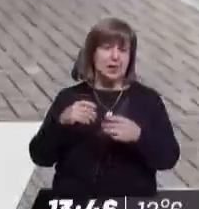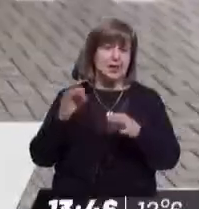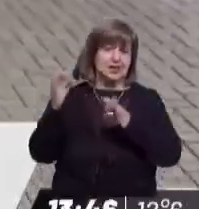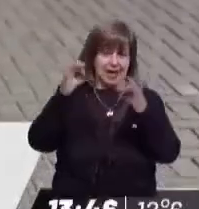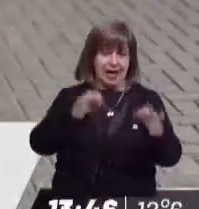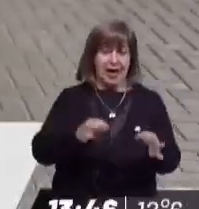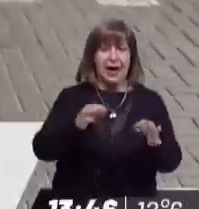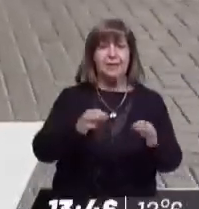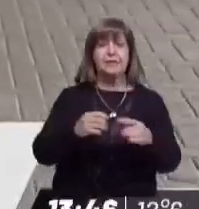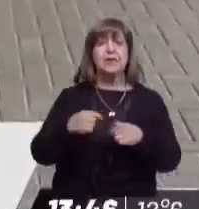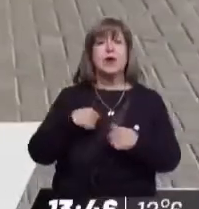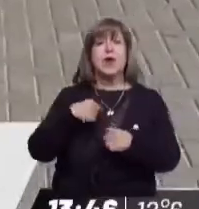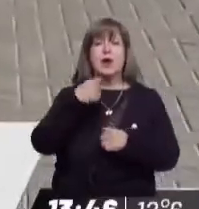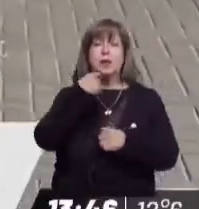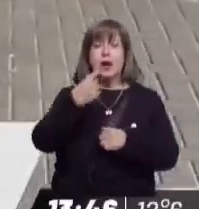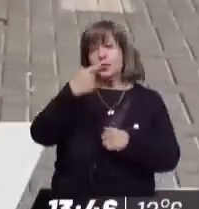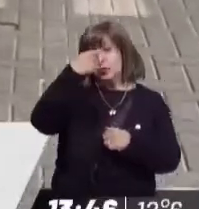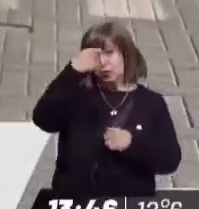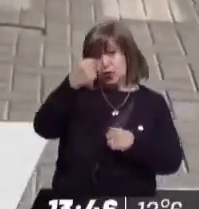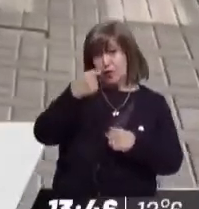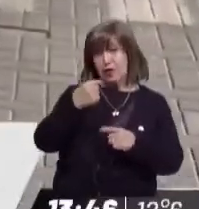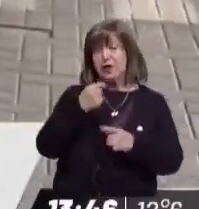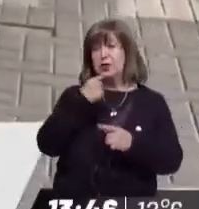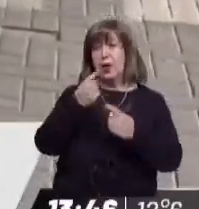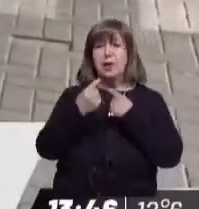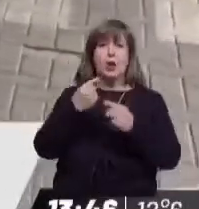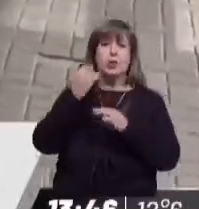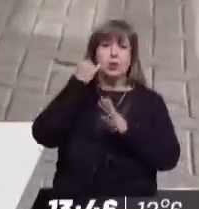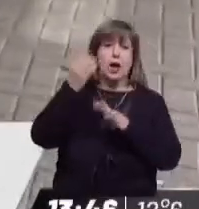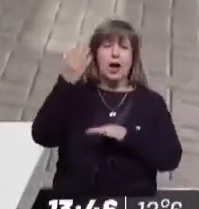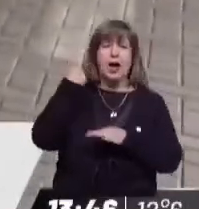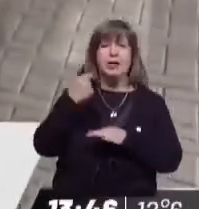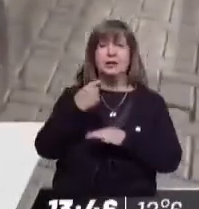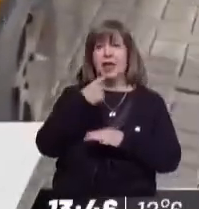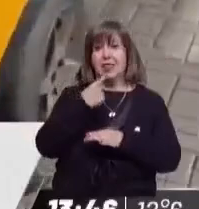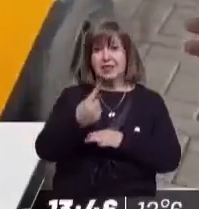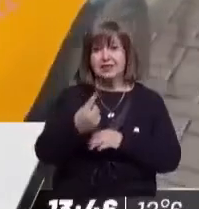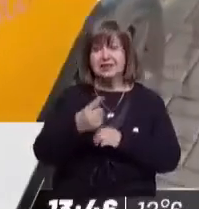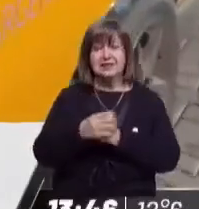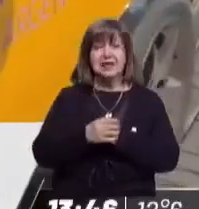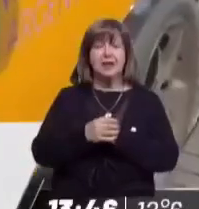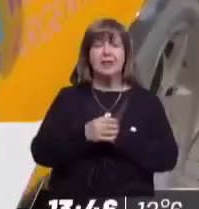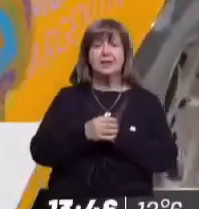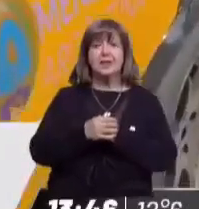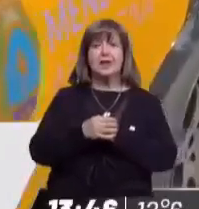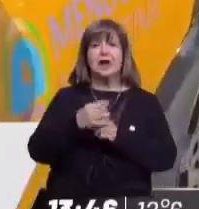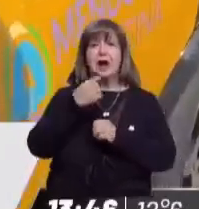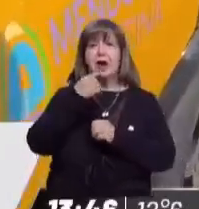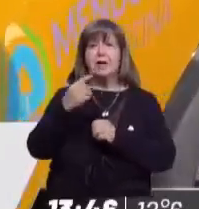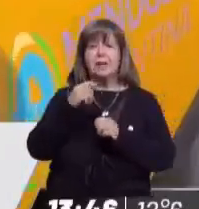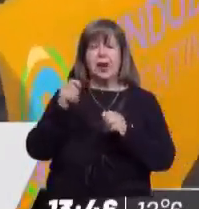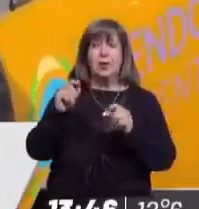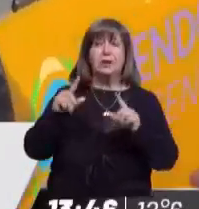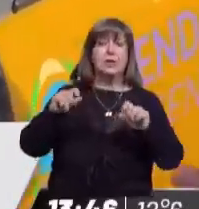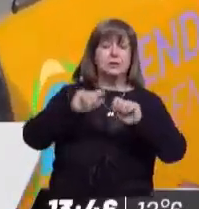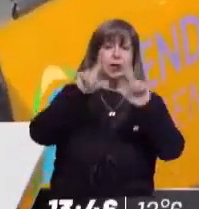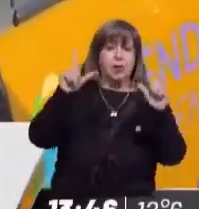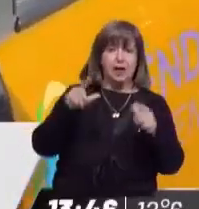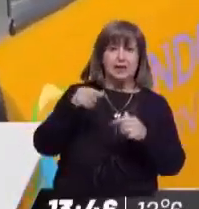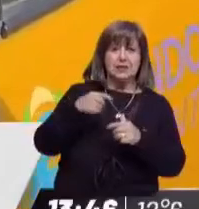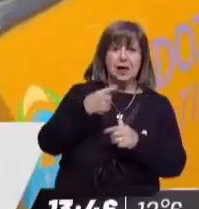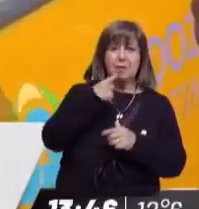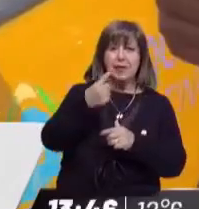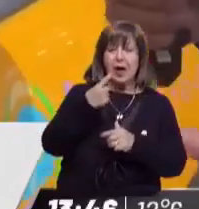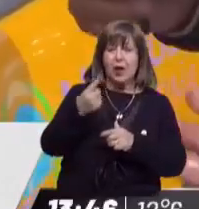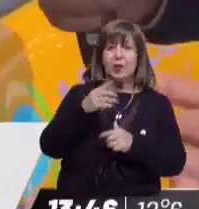Hace minutos charlábamos fuera del aire con algunos de ellos que indicaba realmente algunos datos, pero creo que tenemos algunos de ellos que lo vamos a sorprender, a ver si nos permite